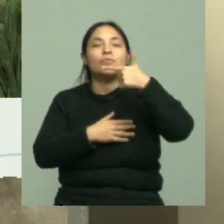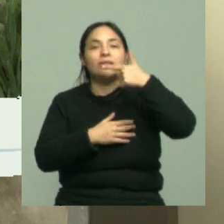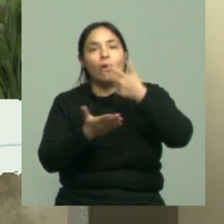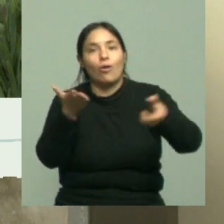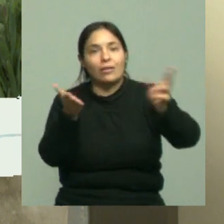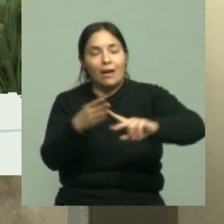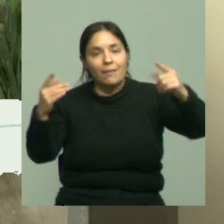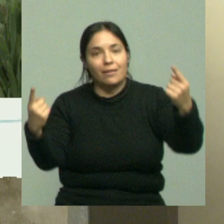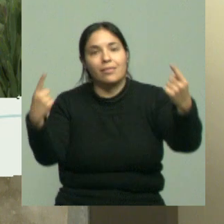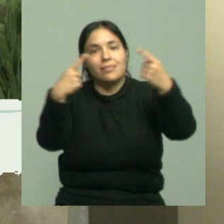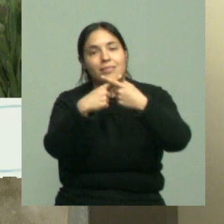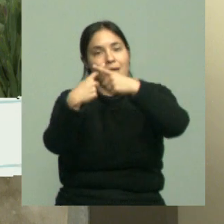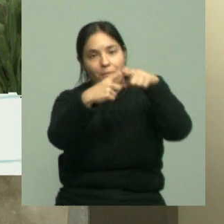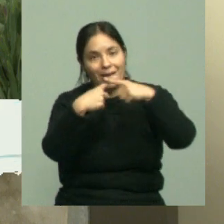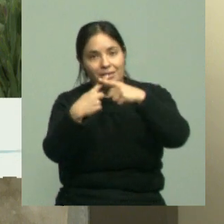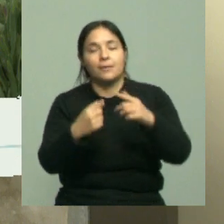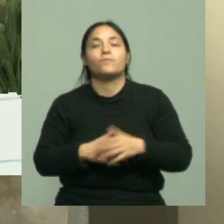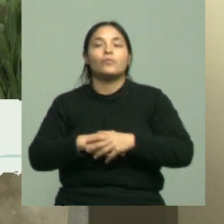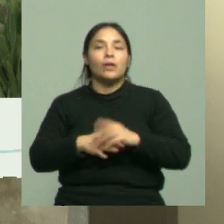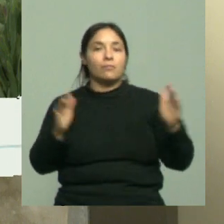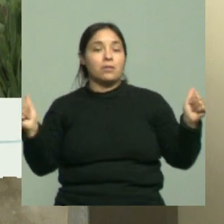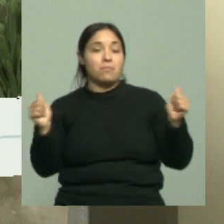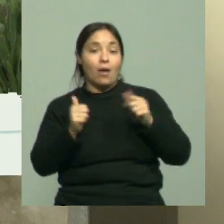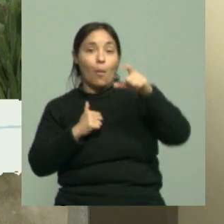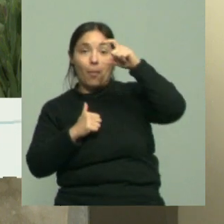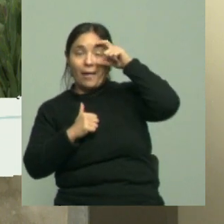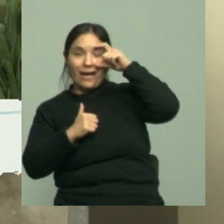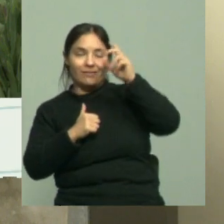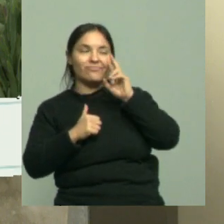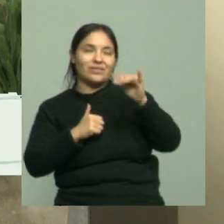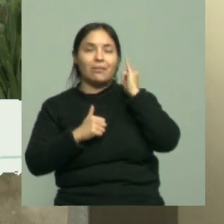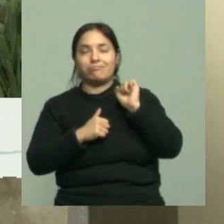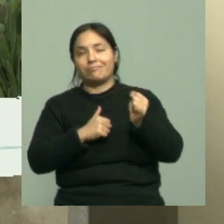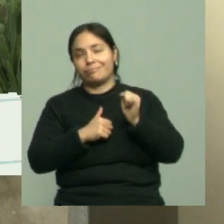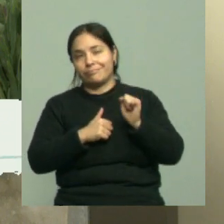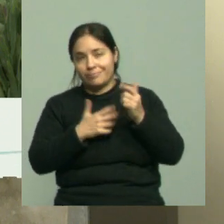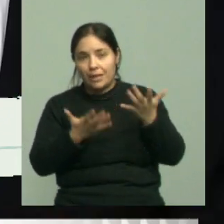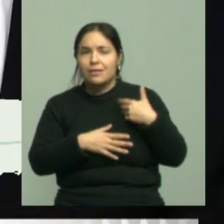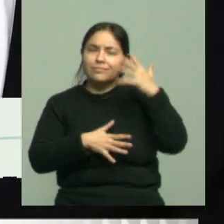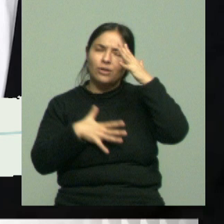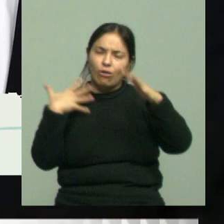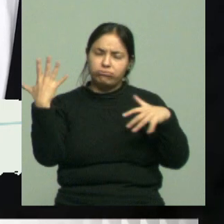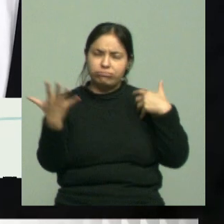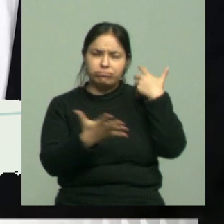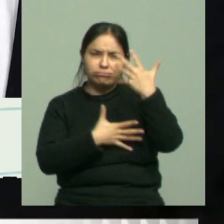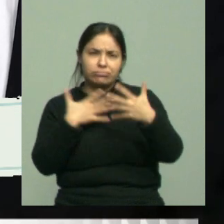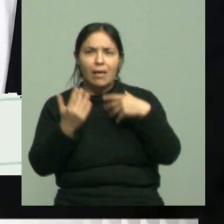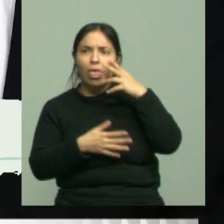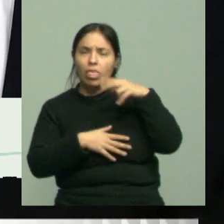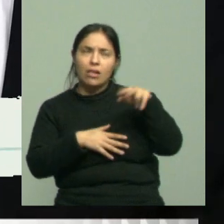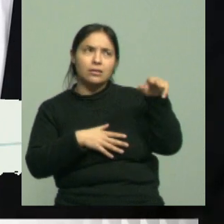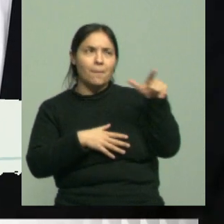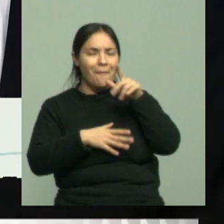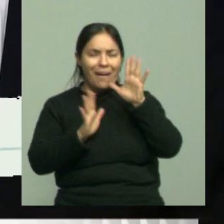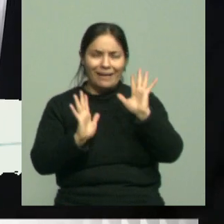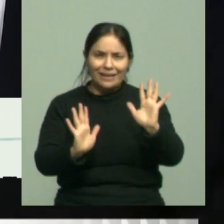consecuencia directa de ese debate que fue ver a Biden, como ya lo venimos viendo, un poco perdido, algunos dicen distraído, tal vez para